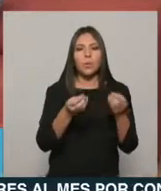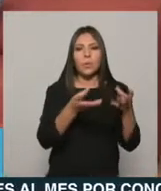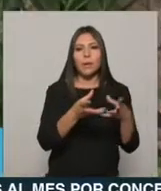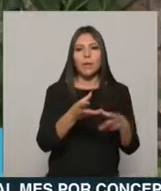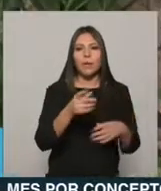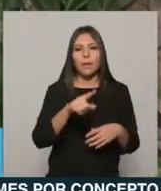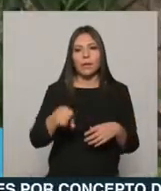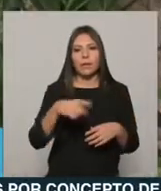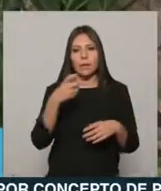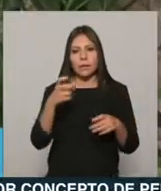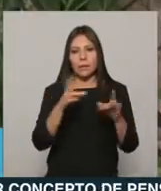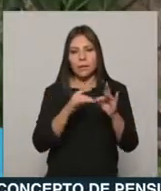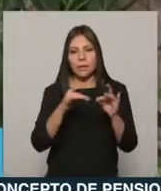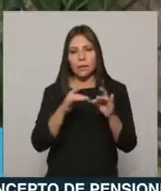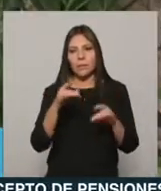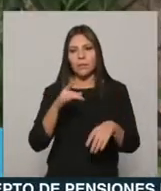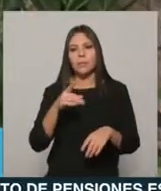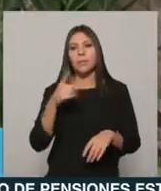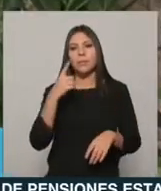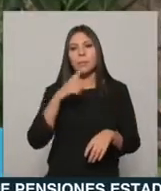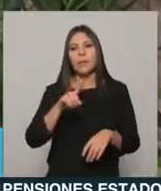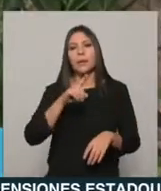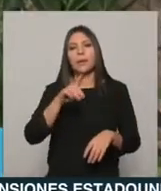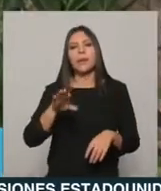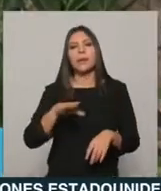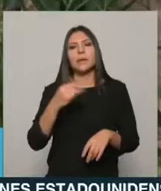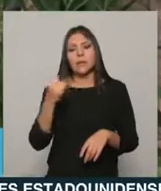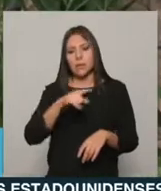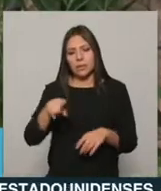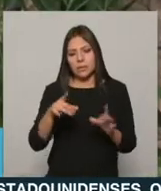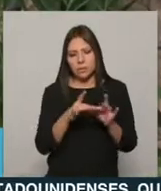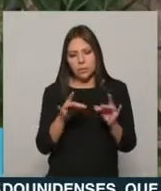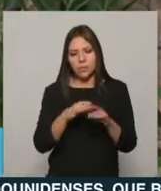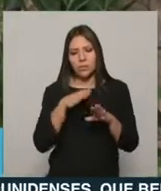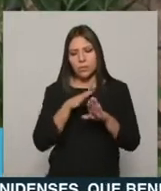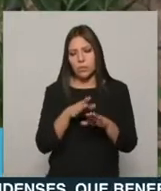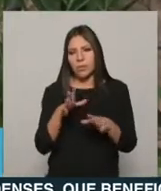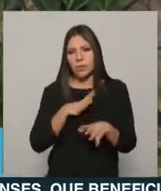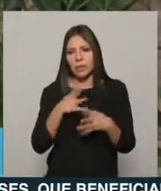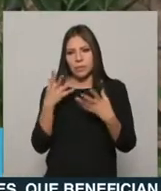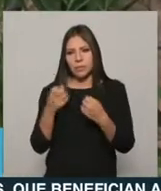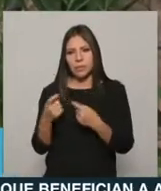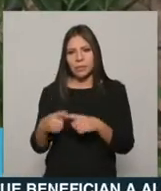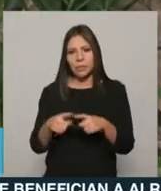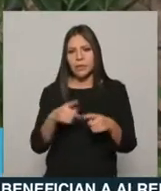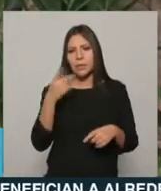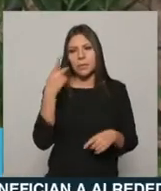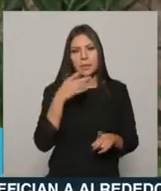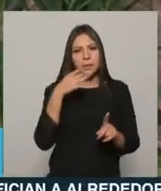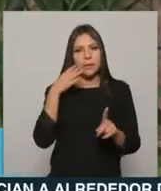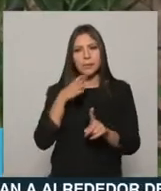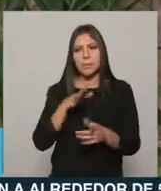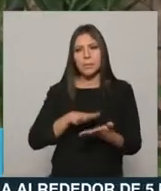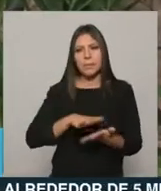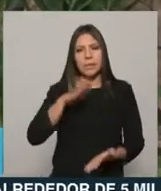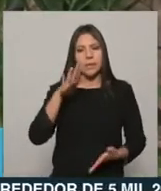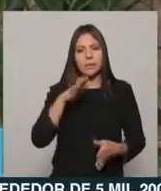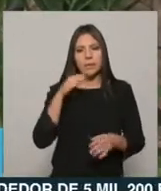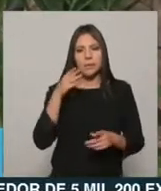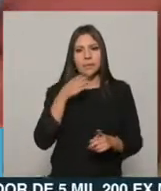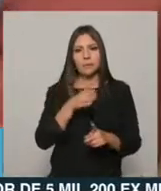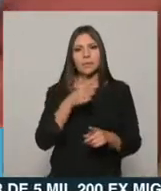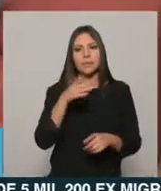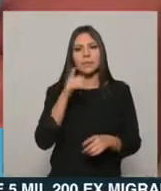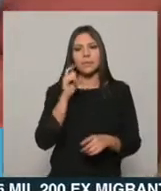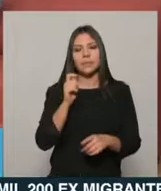hacen referencia a que por qué no puede ser también si estamos hablando de la diversidad. Claro. Pero es netamente, digamos,